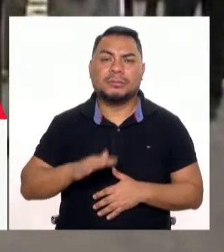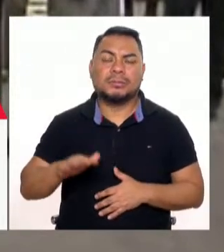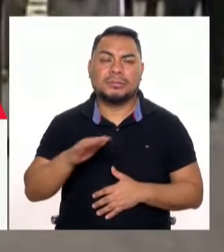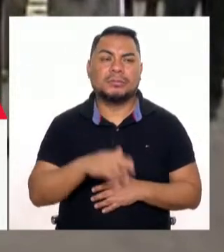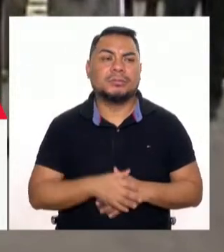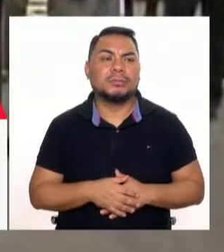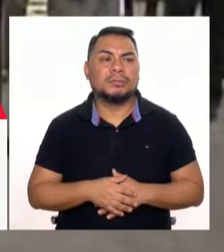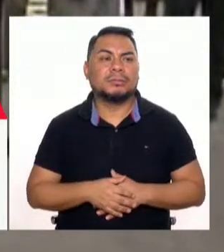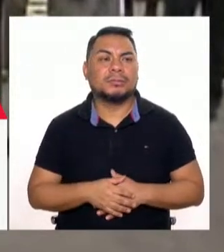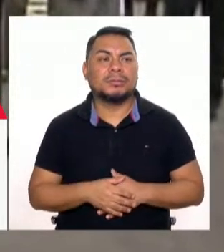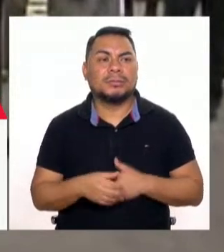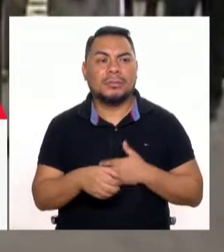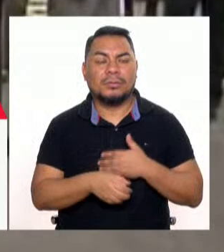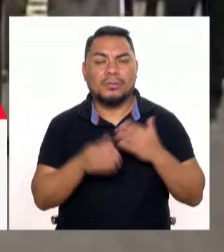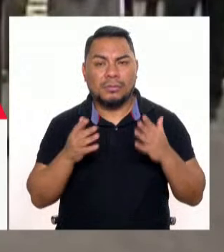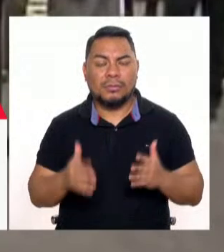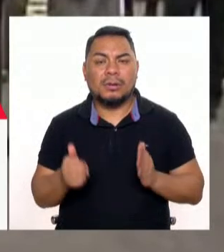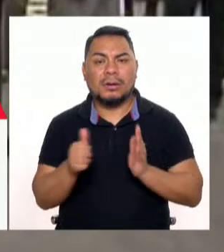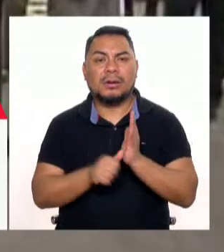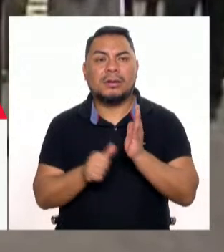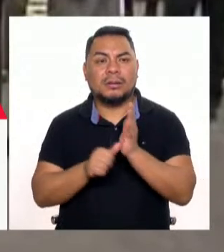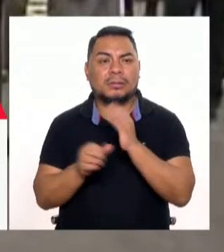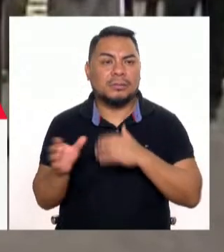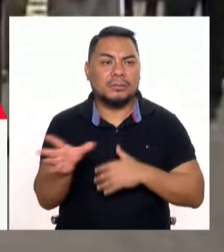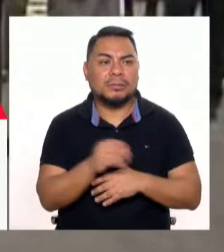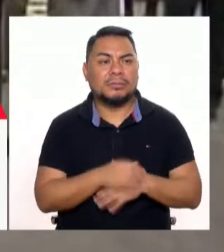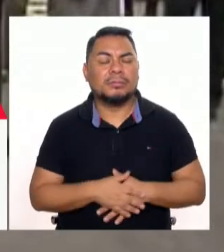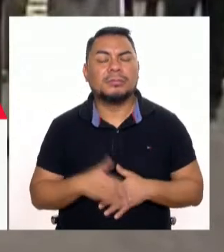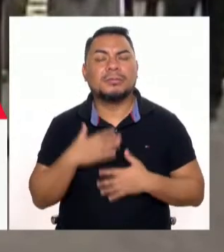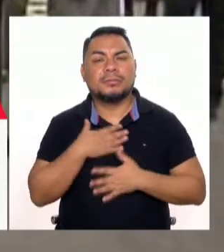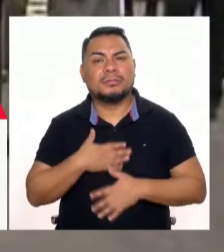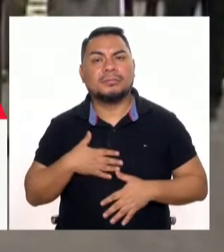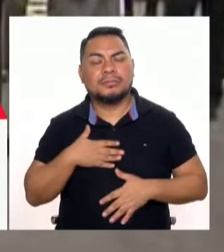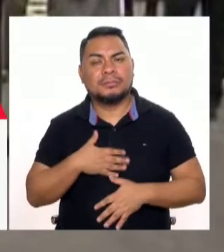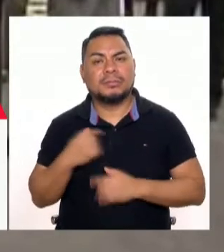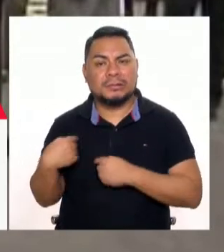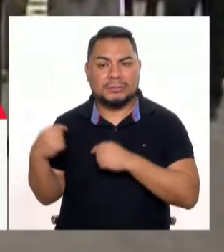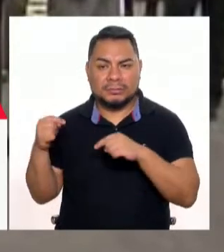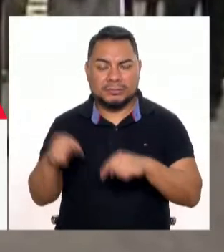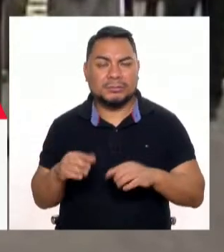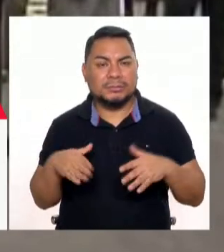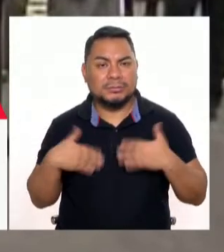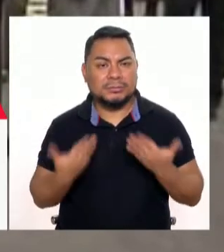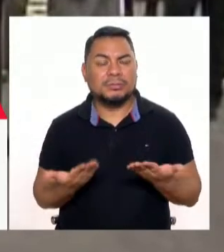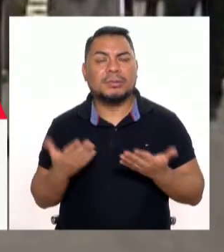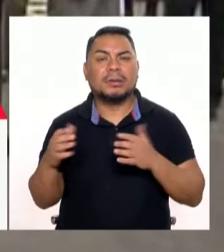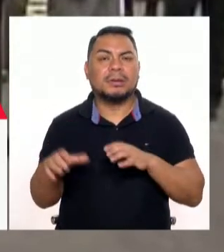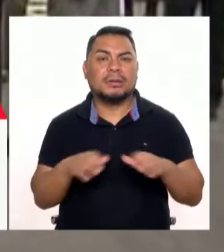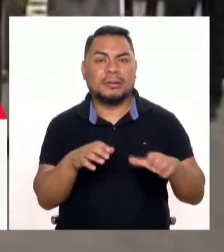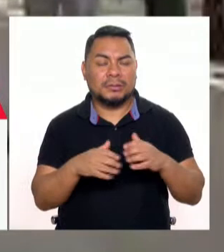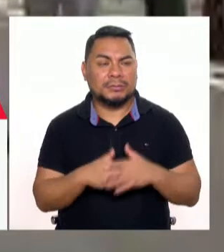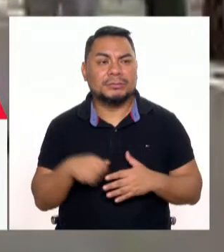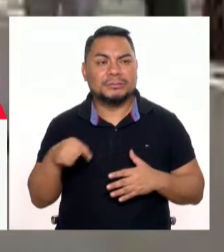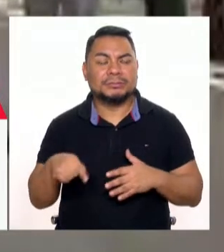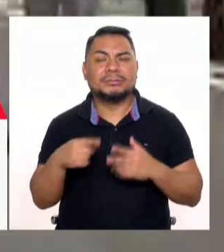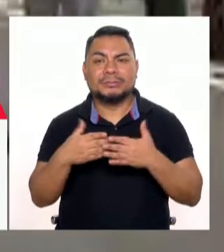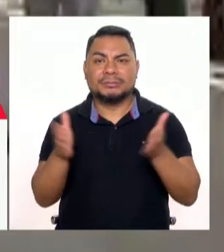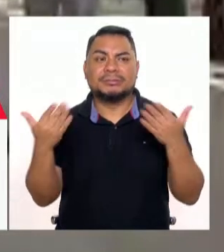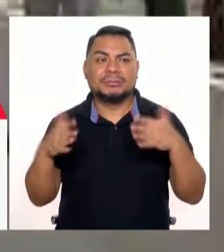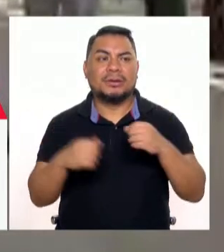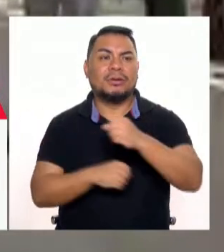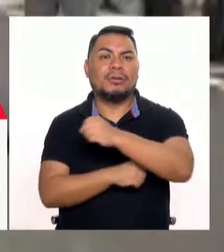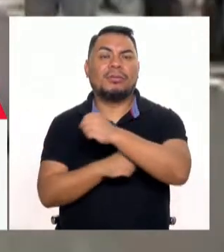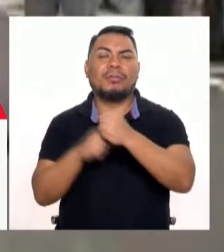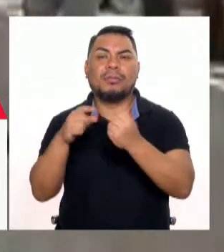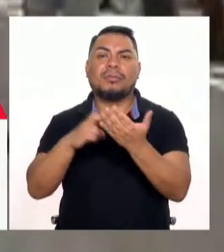congresista hermanos y hermanas no es grato volver aquí para poder hacer realidad este proyecto